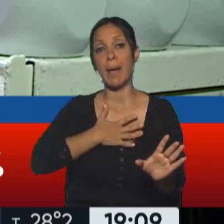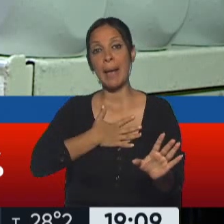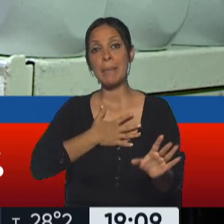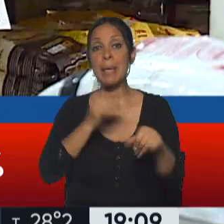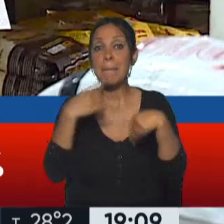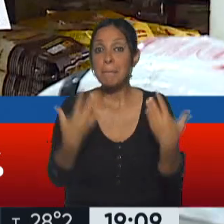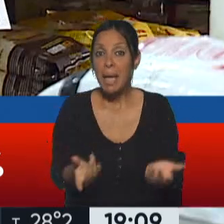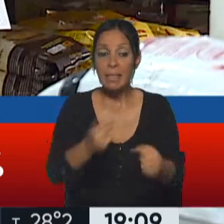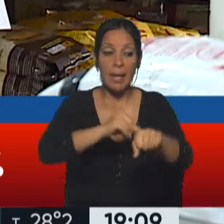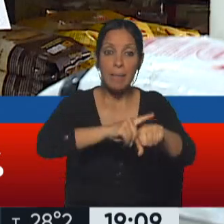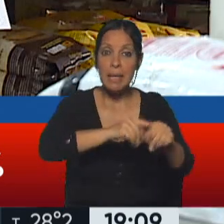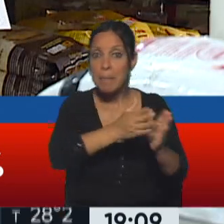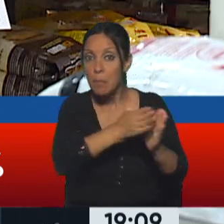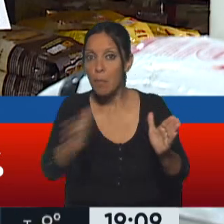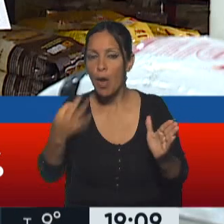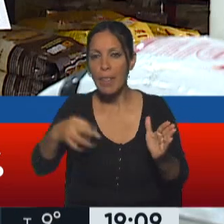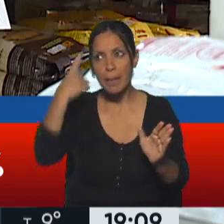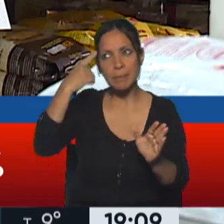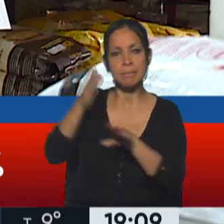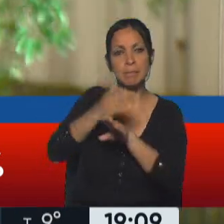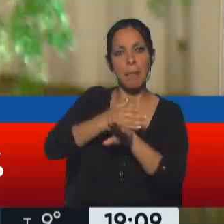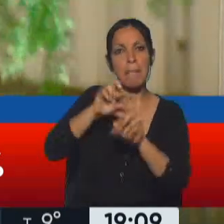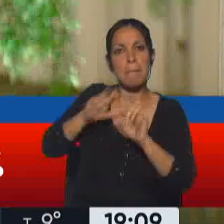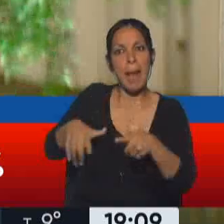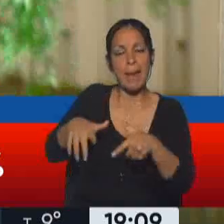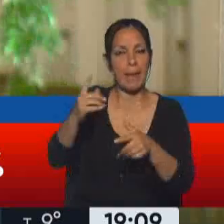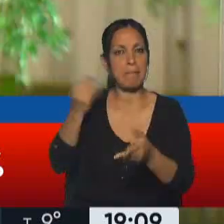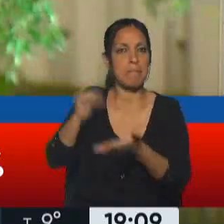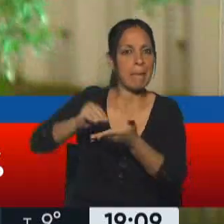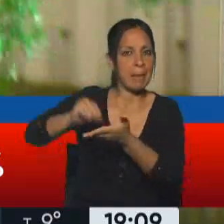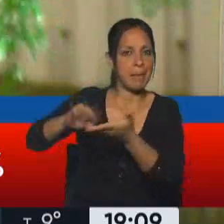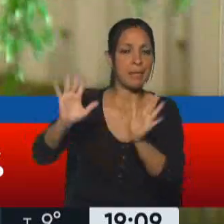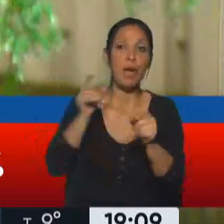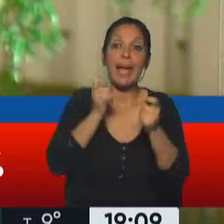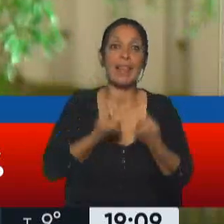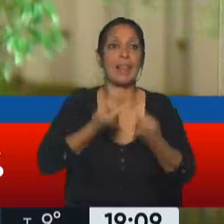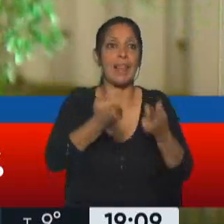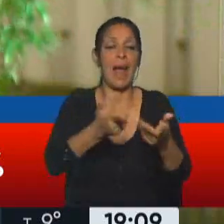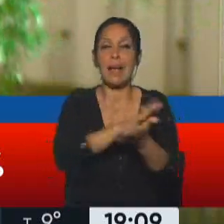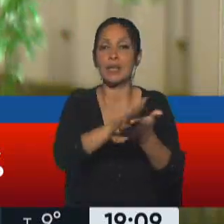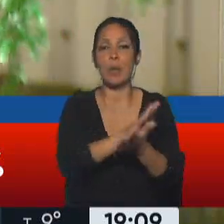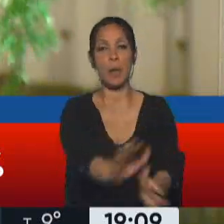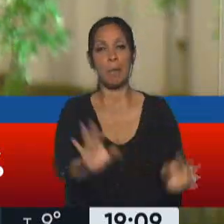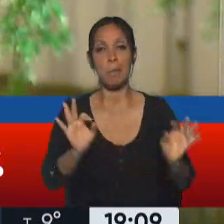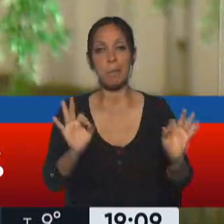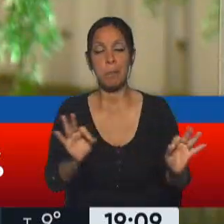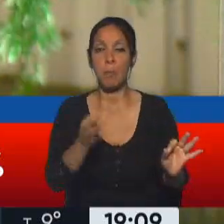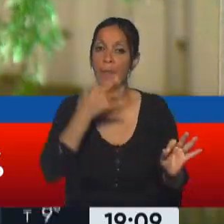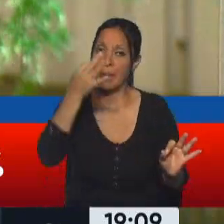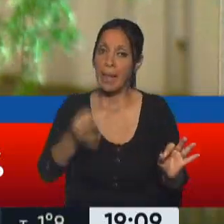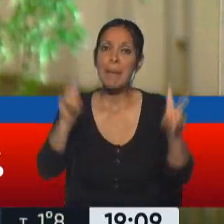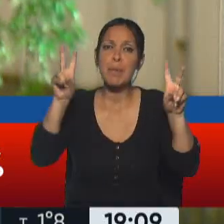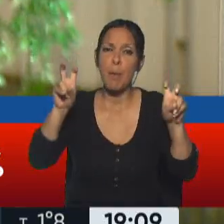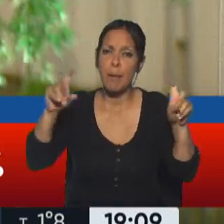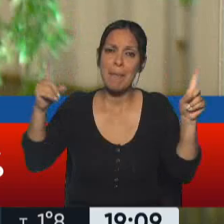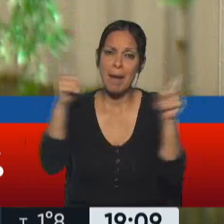tomar otras medidas, porque esto por sí solo no va a resolver el problema de fondo, el problema inflacionario